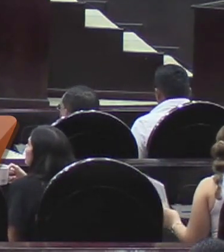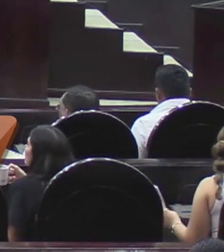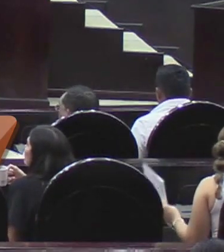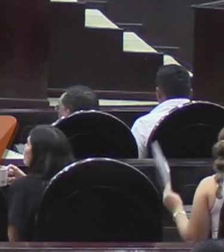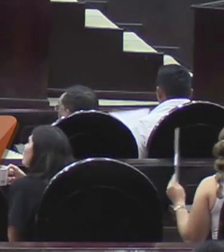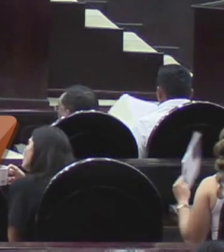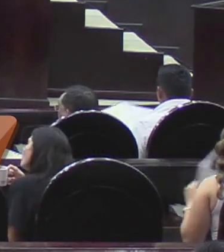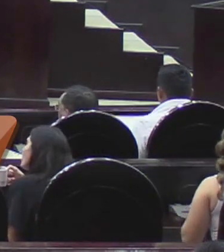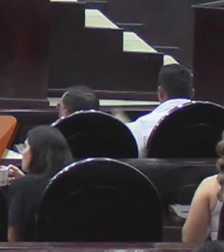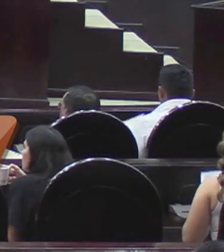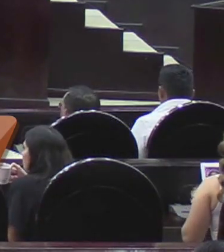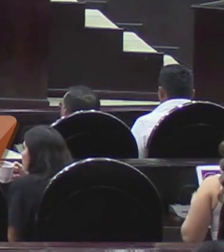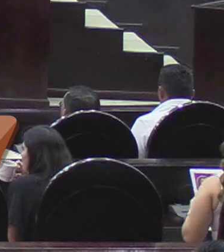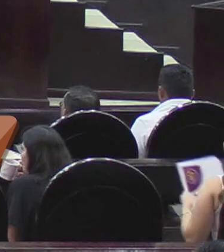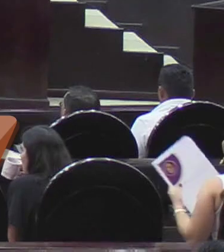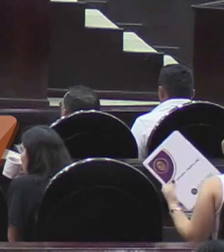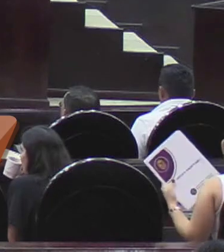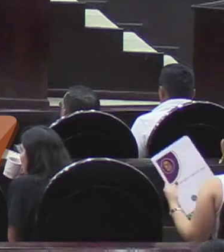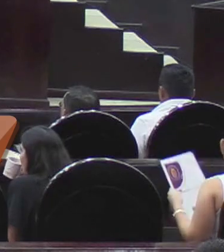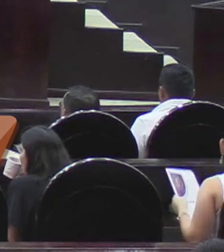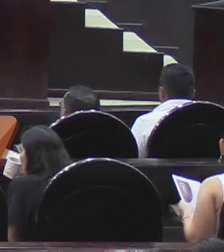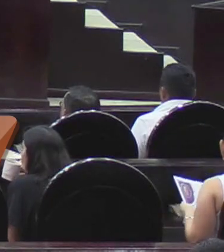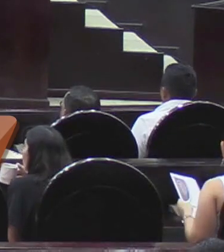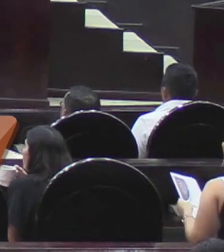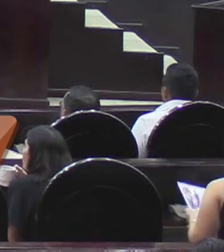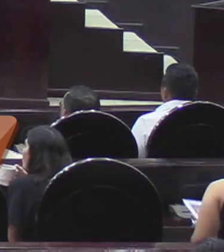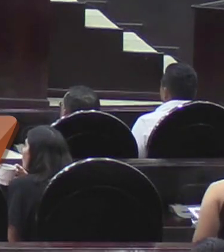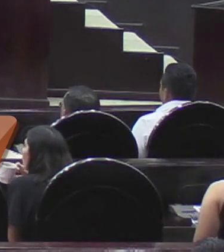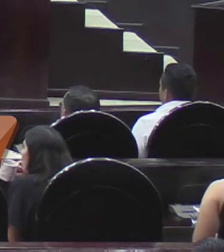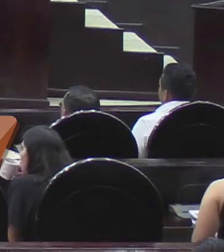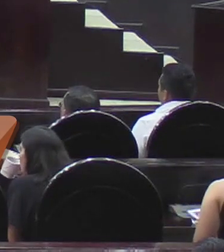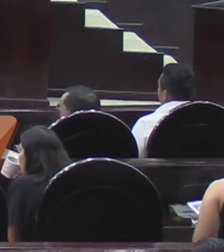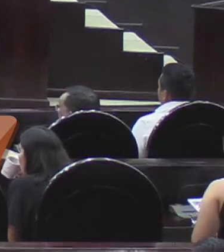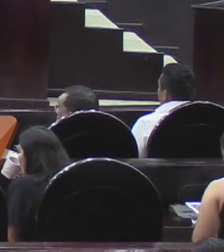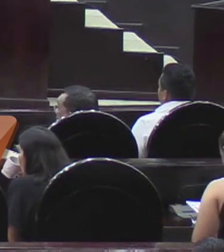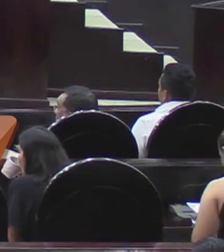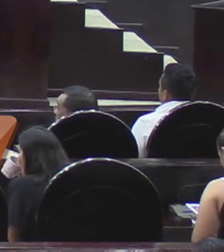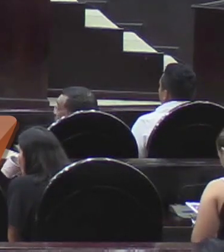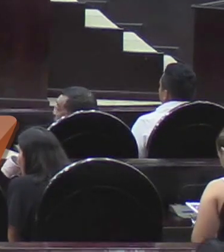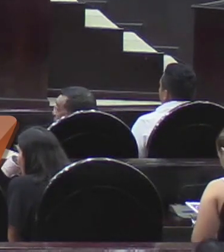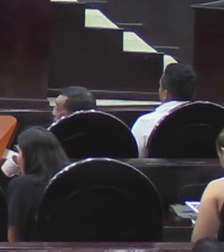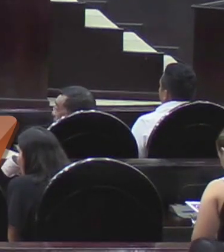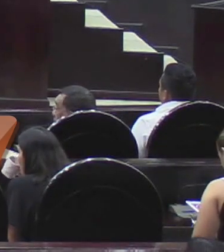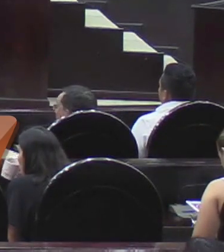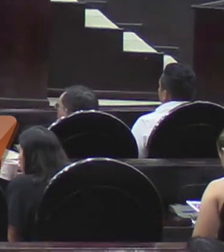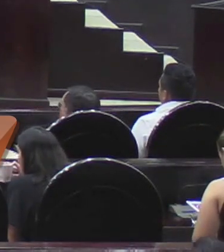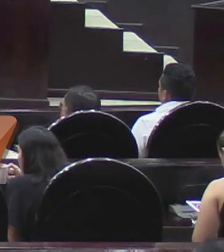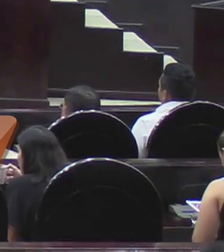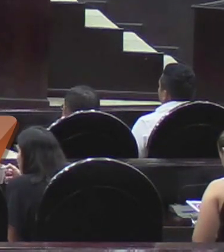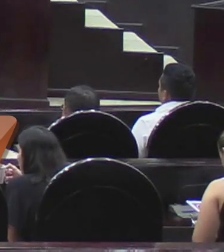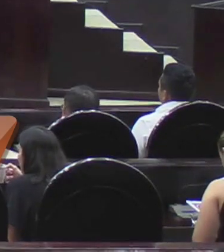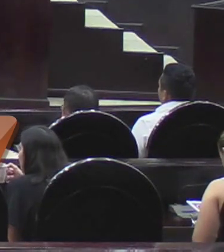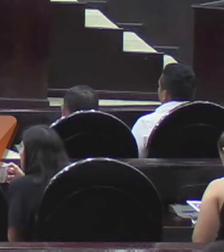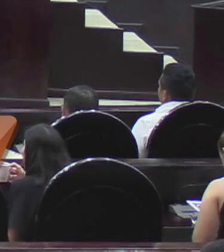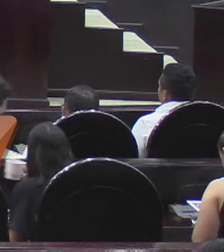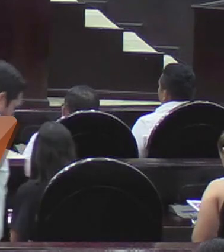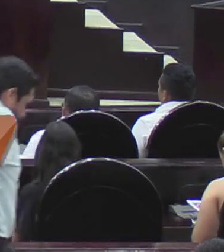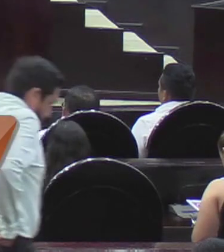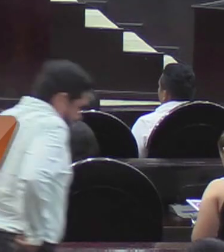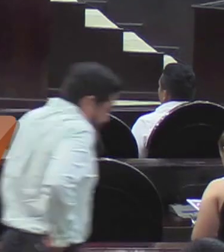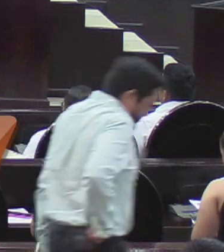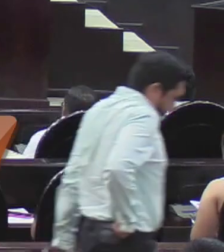presidenta Gracias diputada secretaria No habiendo otro asunto que tratar se levanta la presente sesión